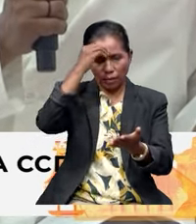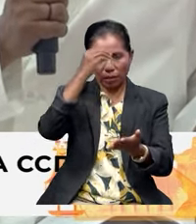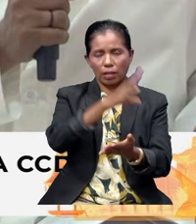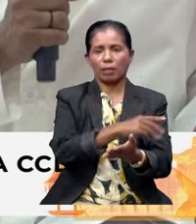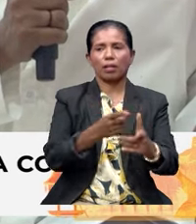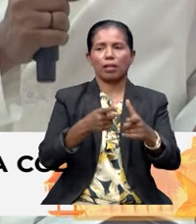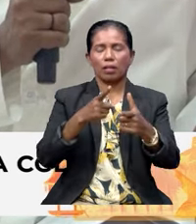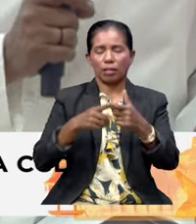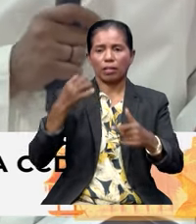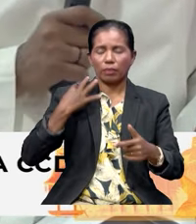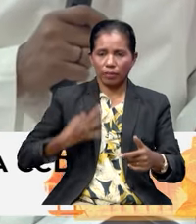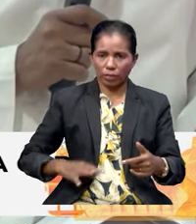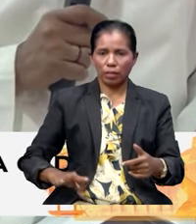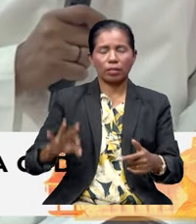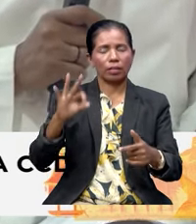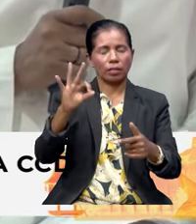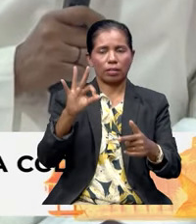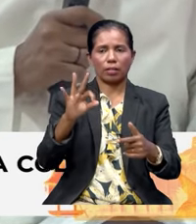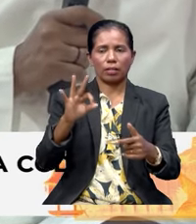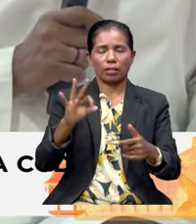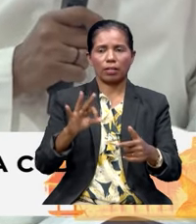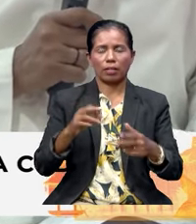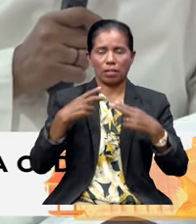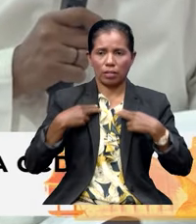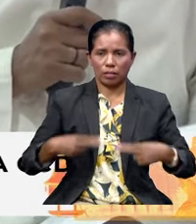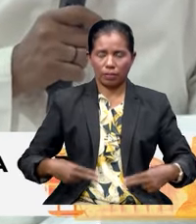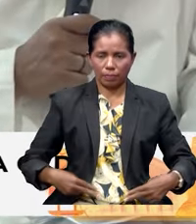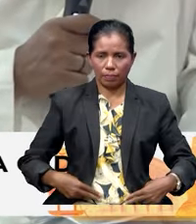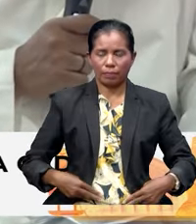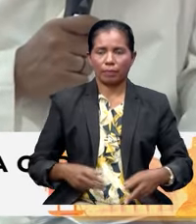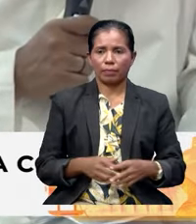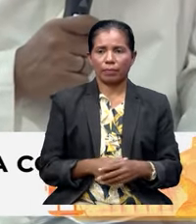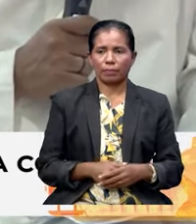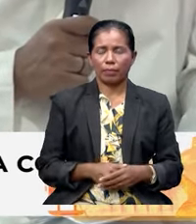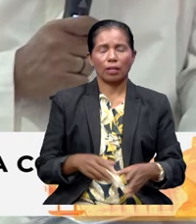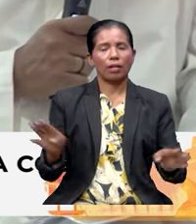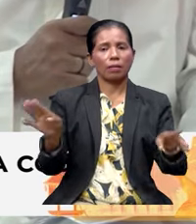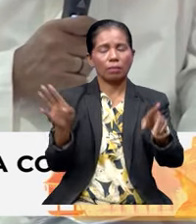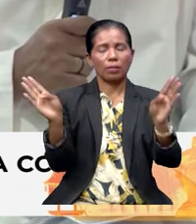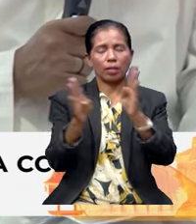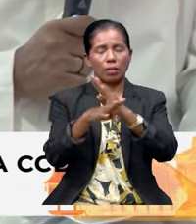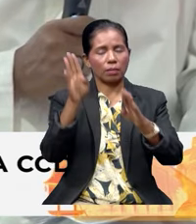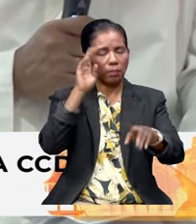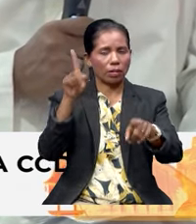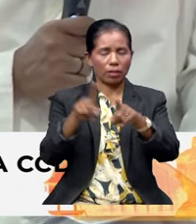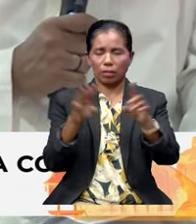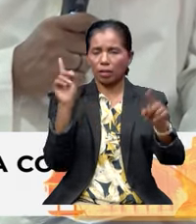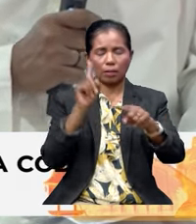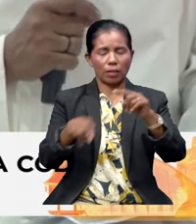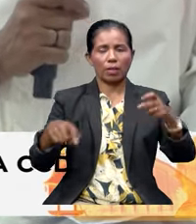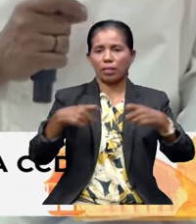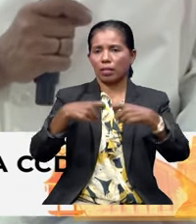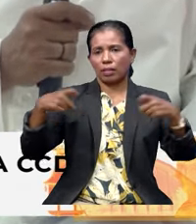maca fraternidad. La fraternidad. Sai mauali, no la osa inimigo va malo. No